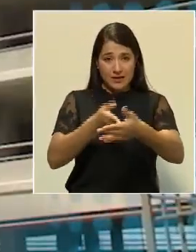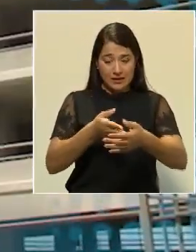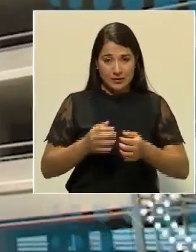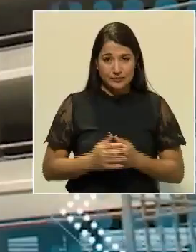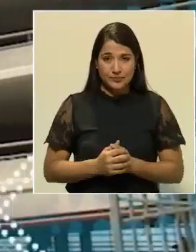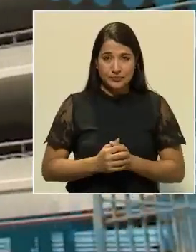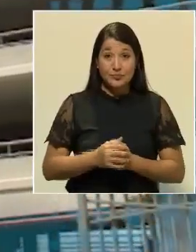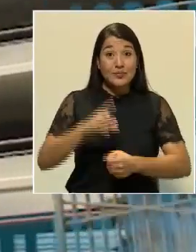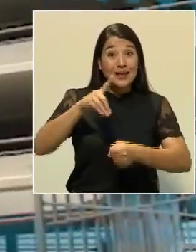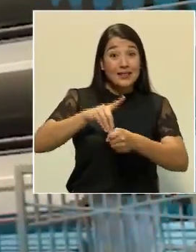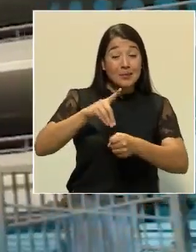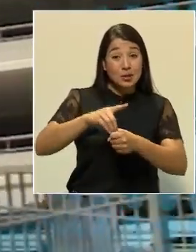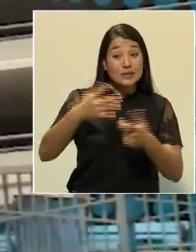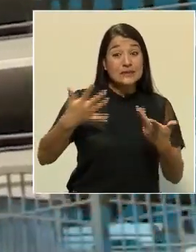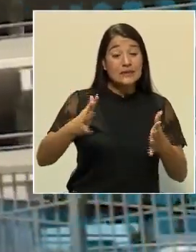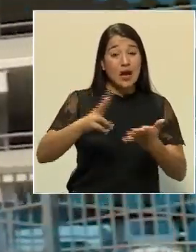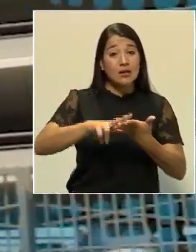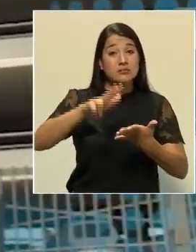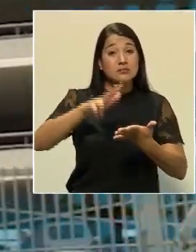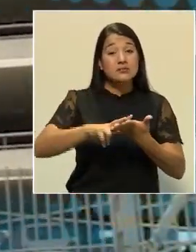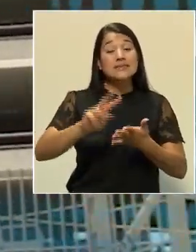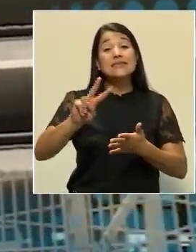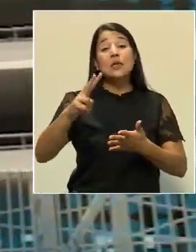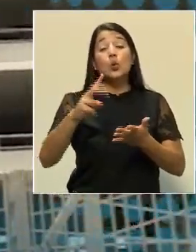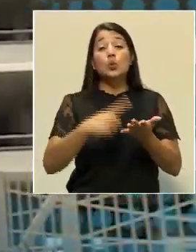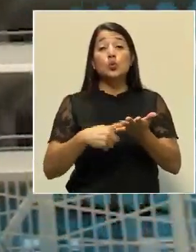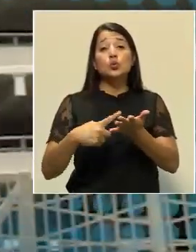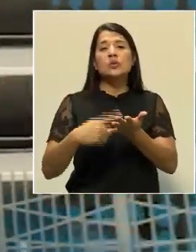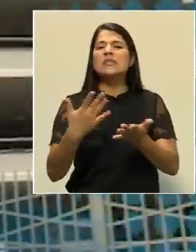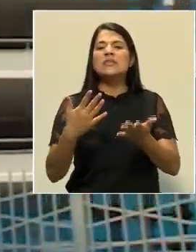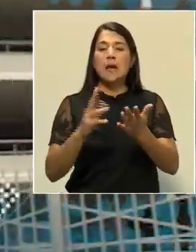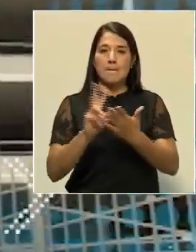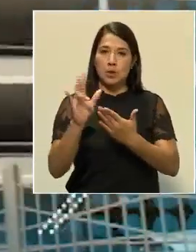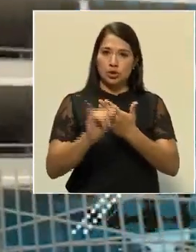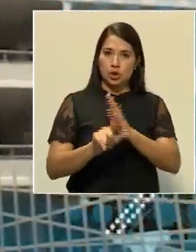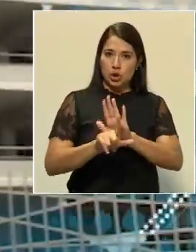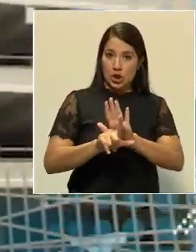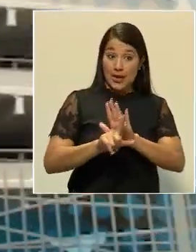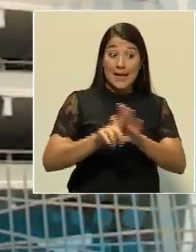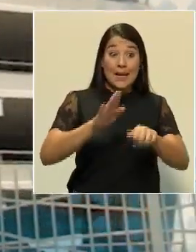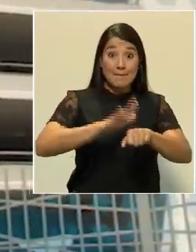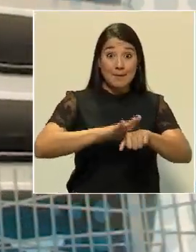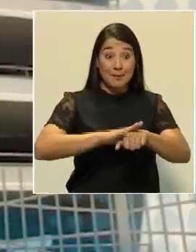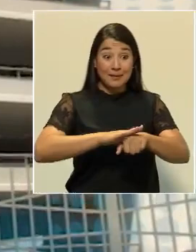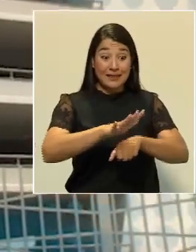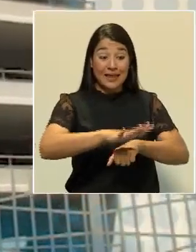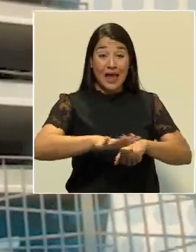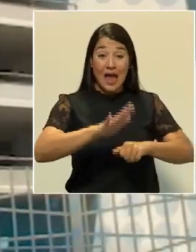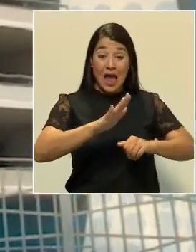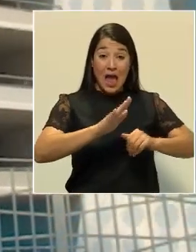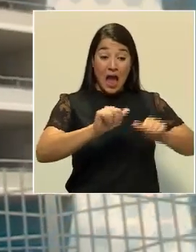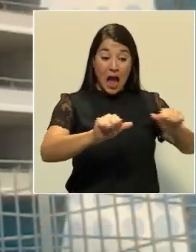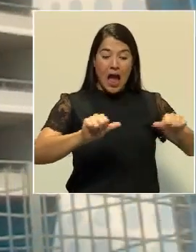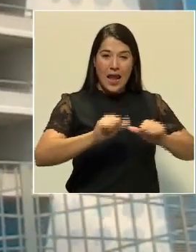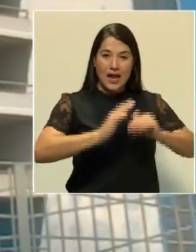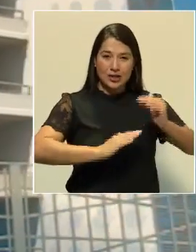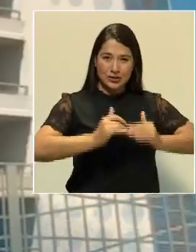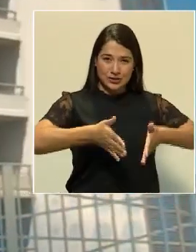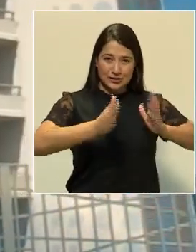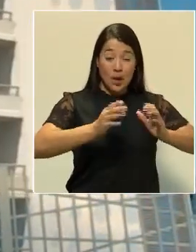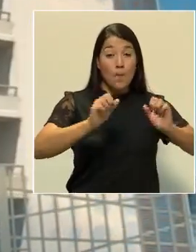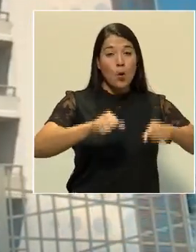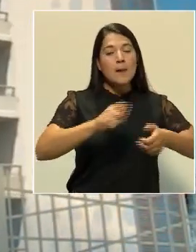Los diputados aprobaron en segundo debate el proyecto de ley que le permite al sector de la construcción la exoneración del pago del IVA hasta el